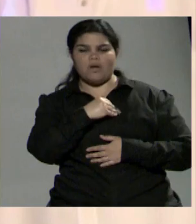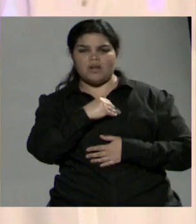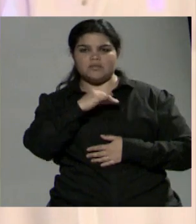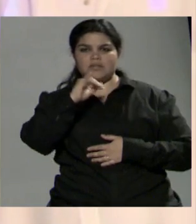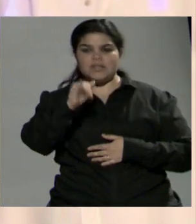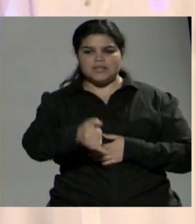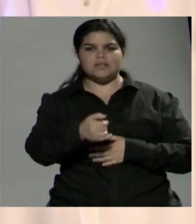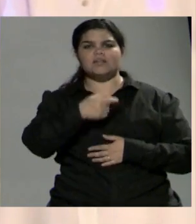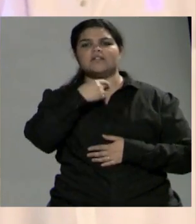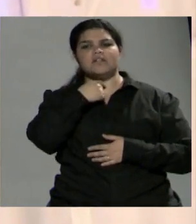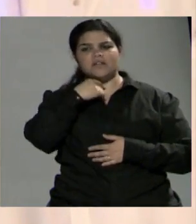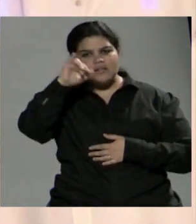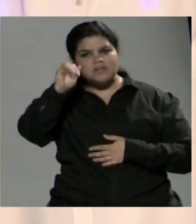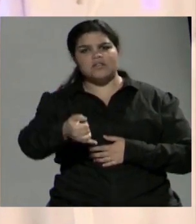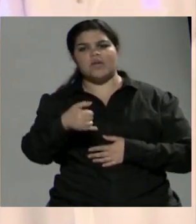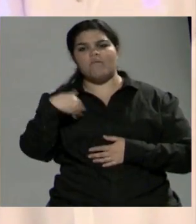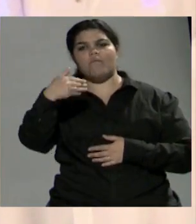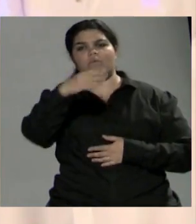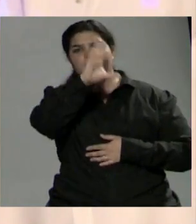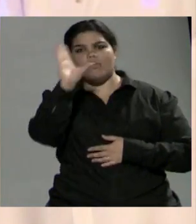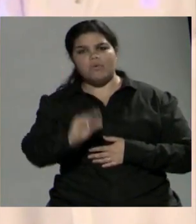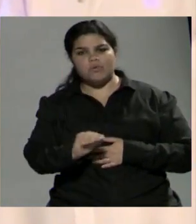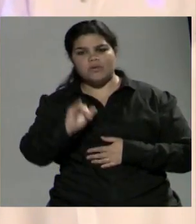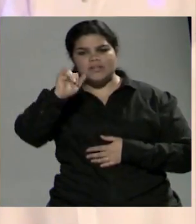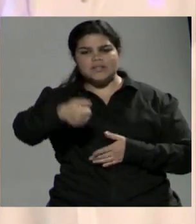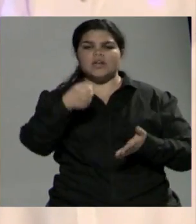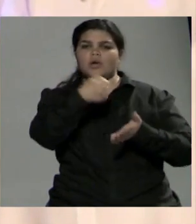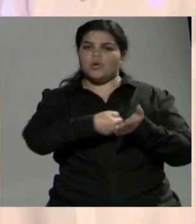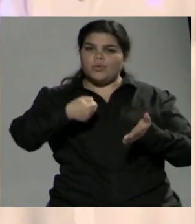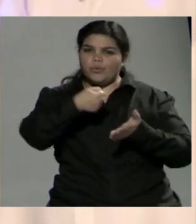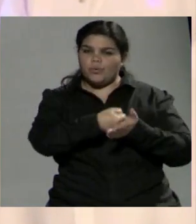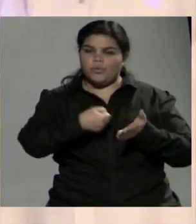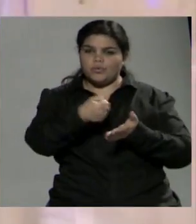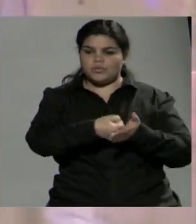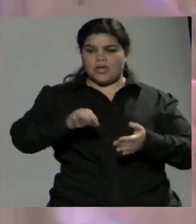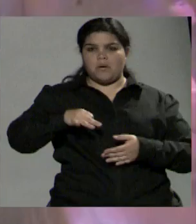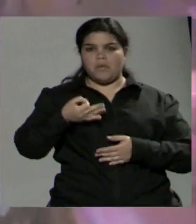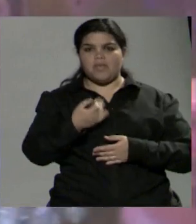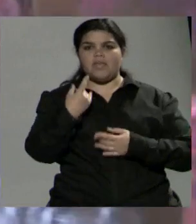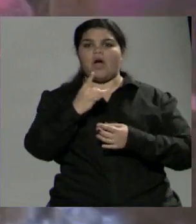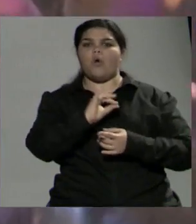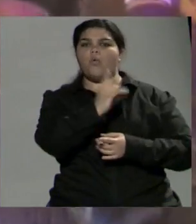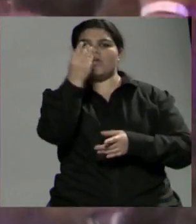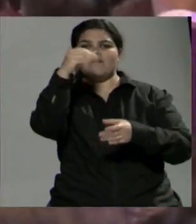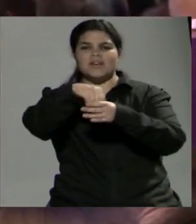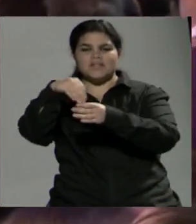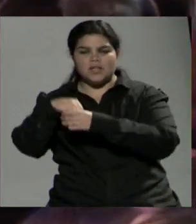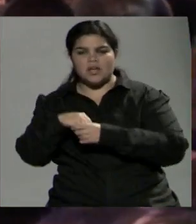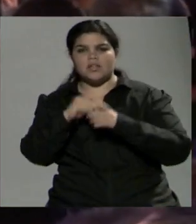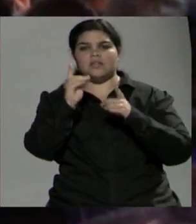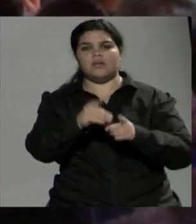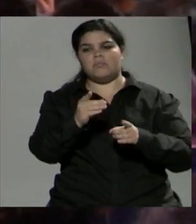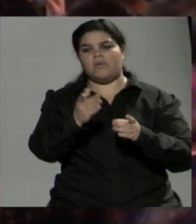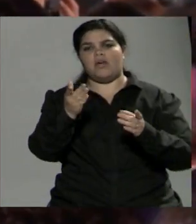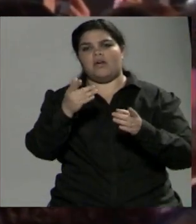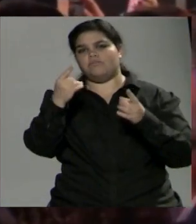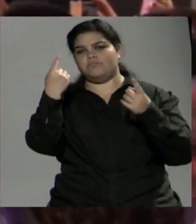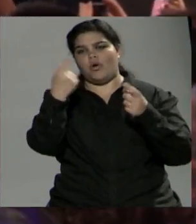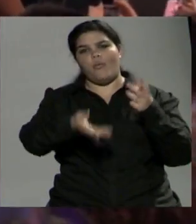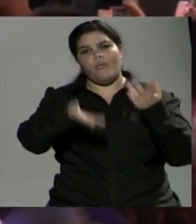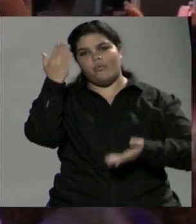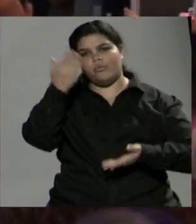esa república posible. Luchamos tanto a lo largo de nuestra vida, en las universidades, en la cátedra, en la justicia, en